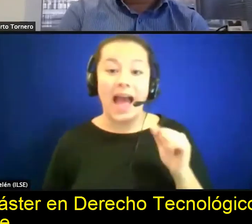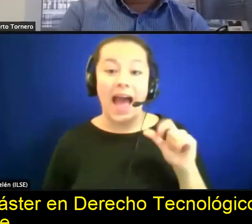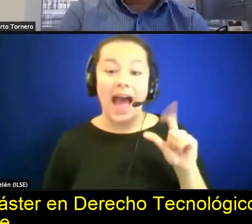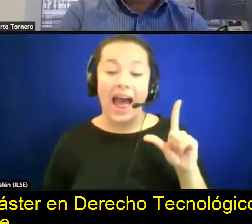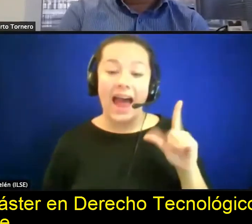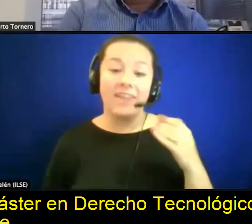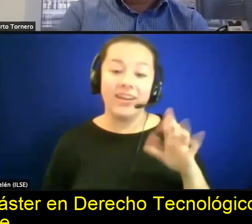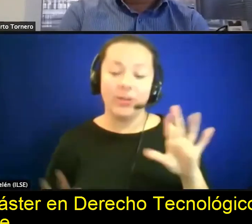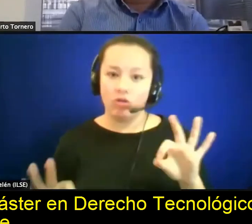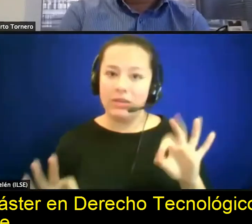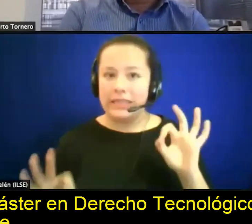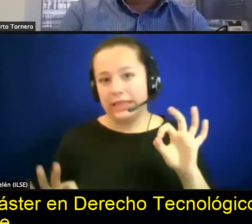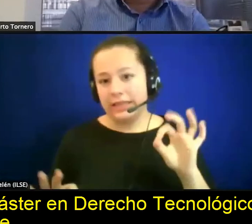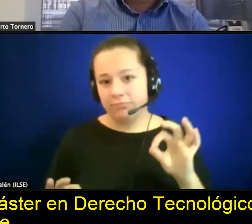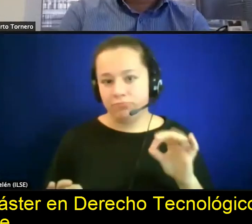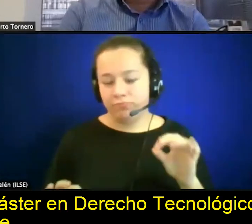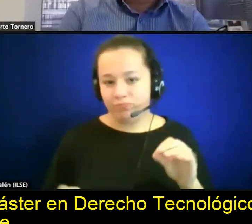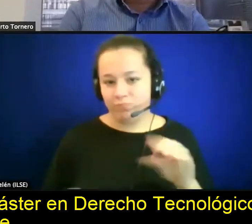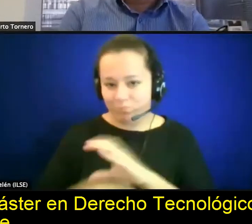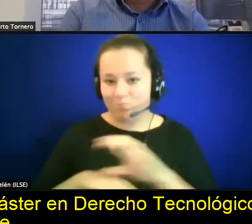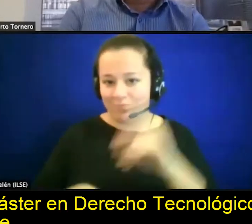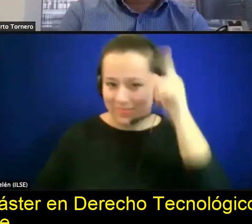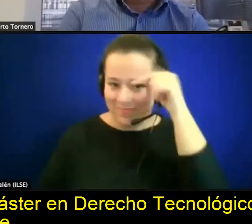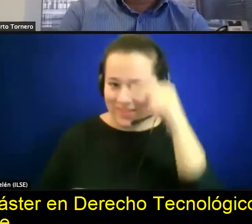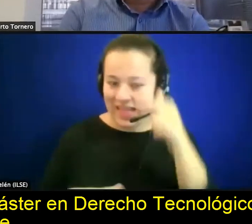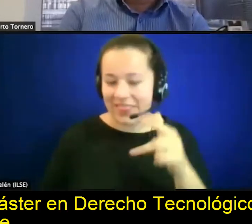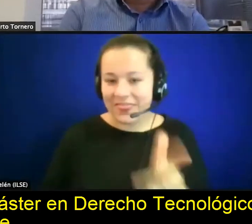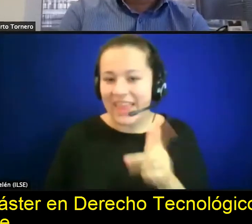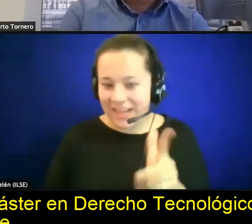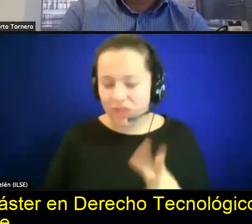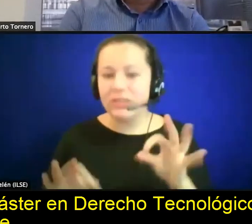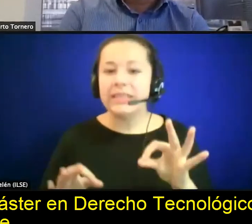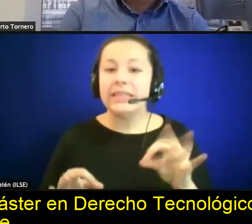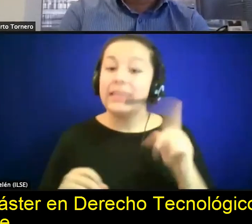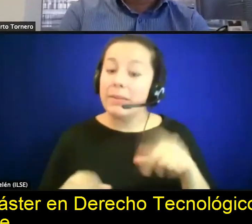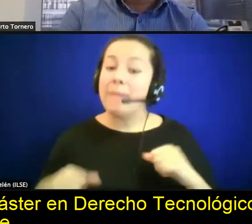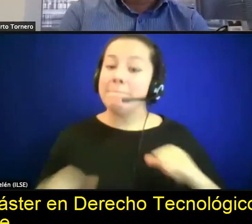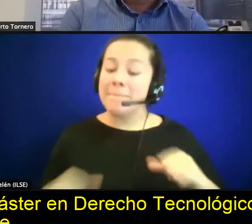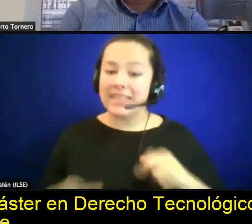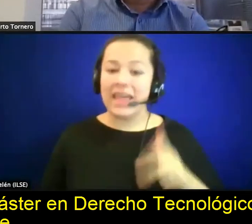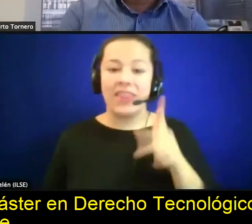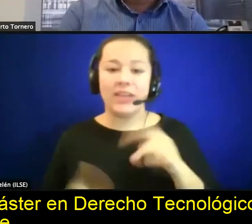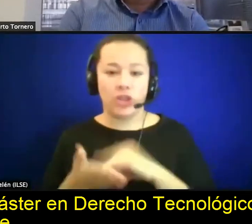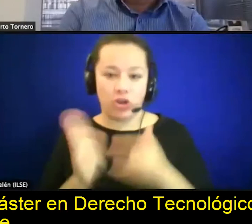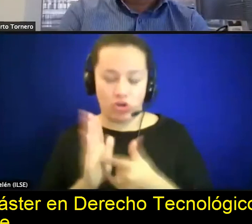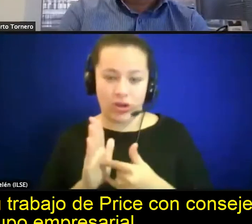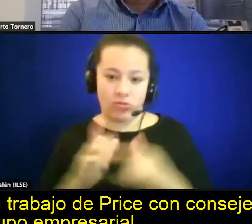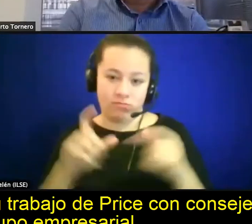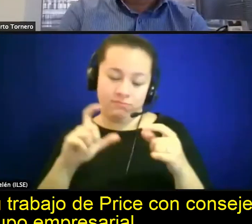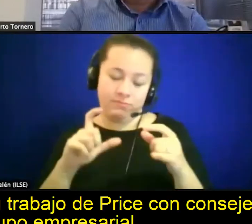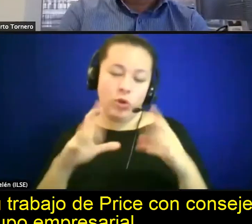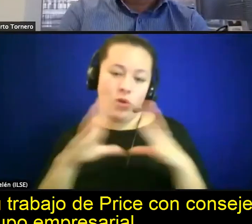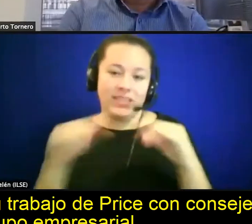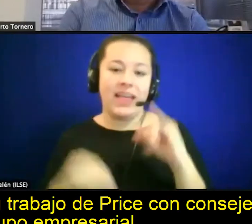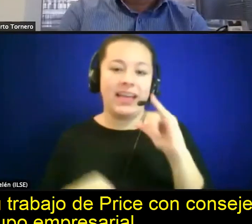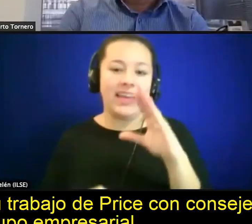licenciado en Derecho, máster en Derecho Tecnológico por ICADE, máster en